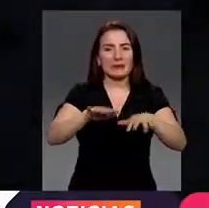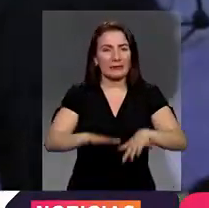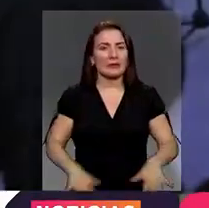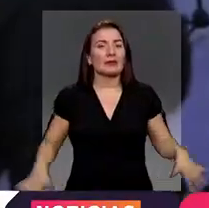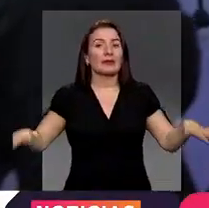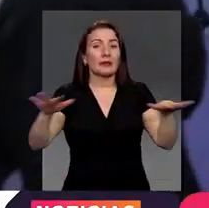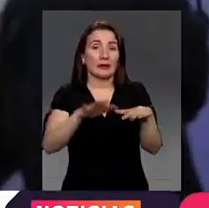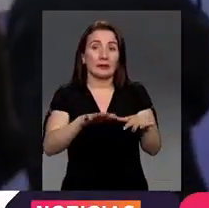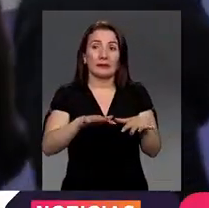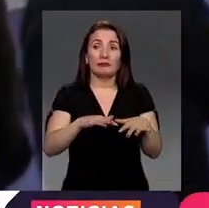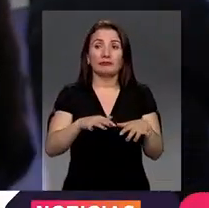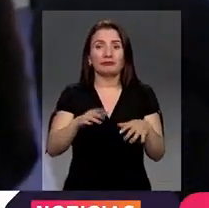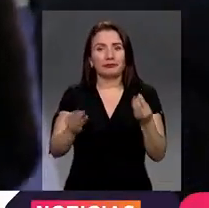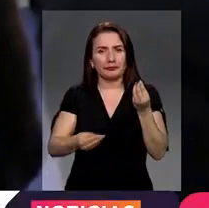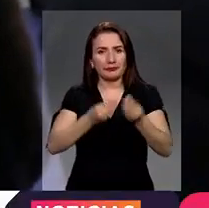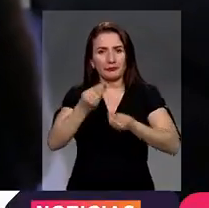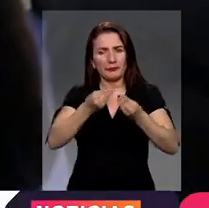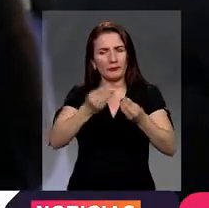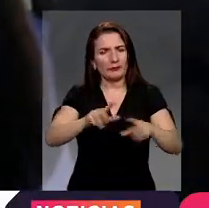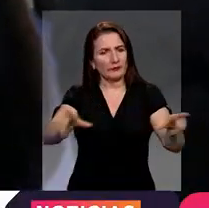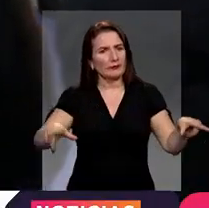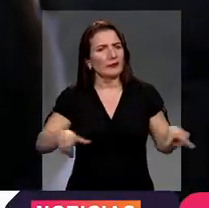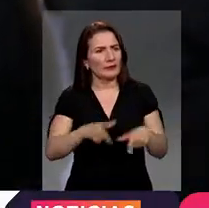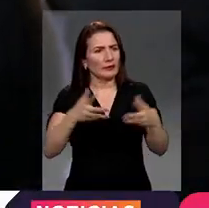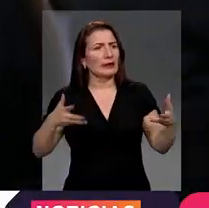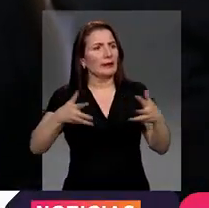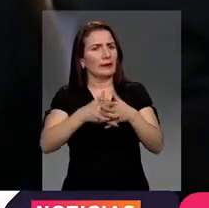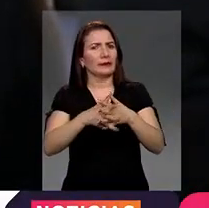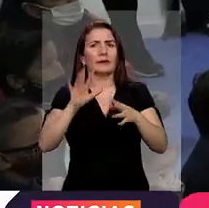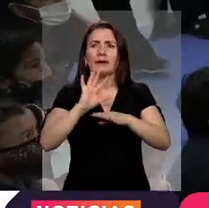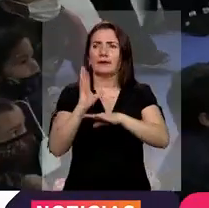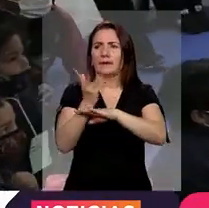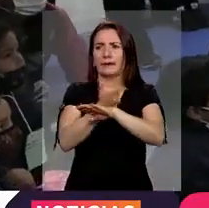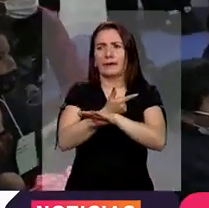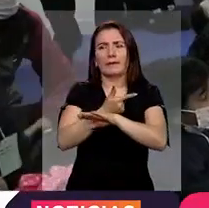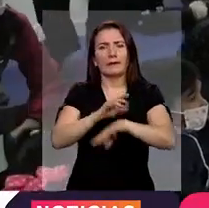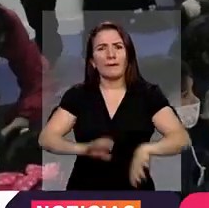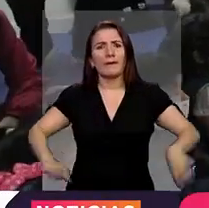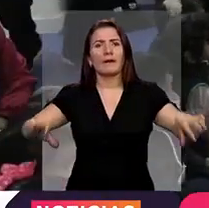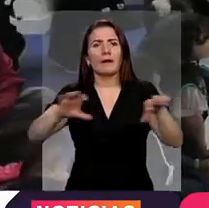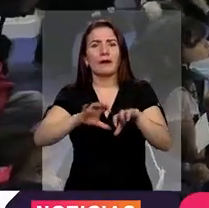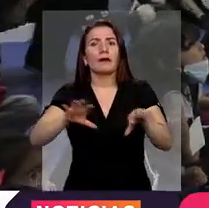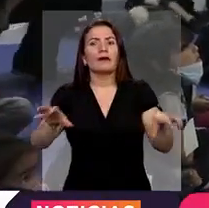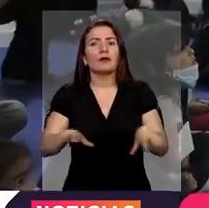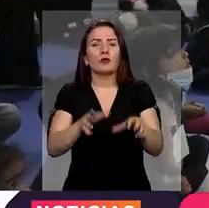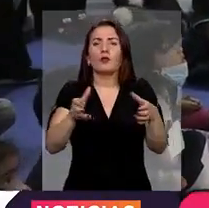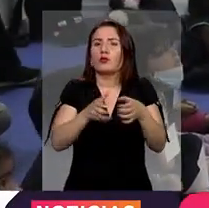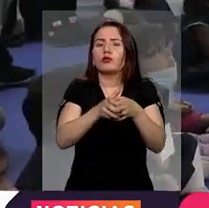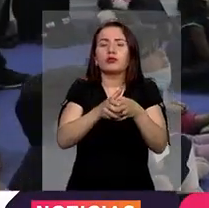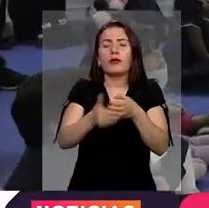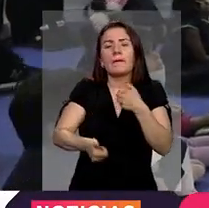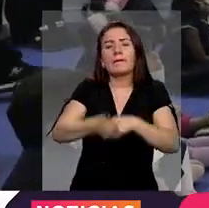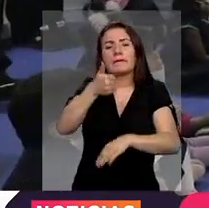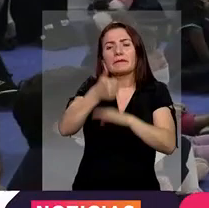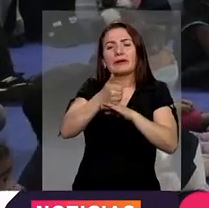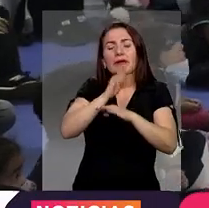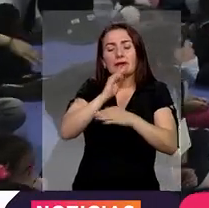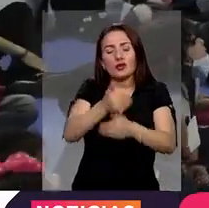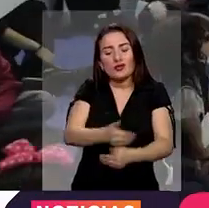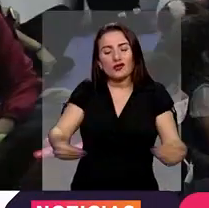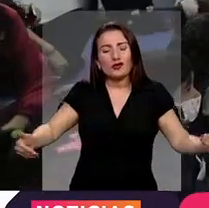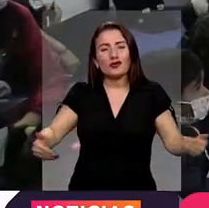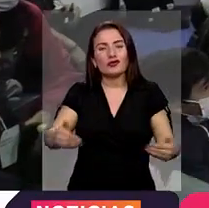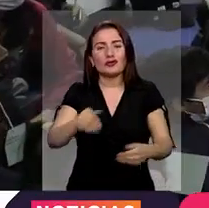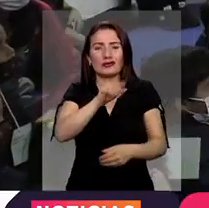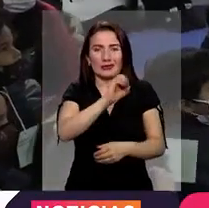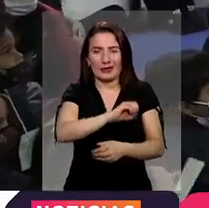el Gran Salón o el Atelier, un área de integración artística, el Lactario o Madriguera, dirigido especialmente a niñas y niños